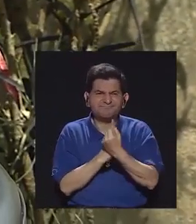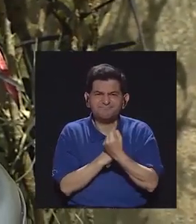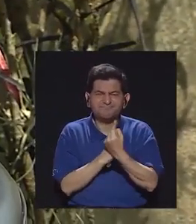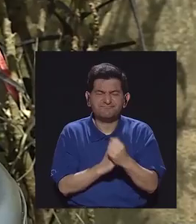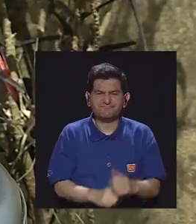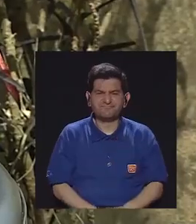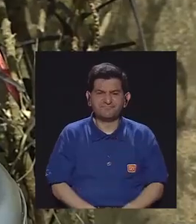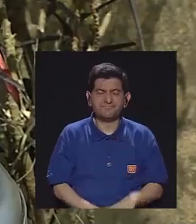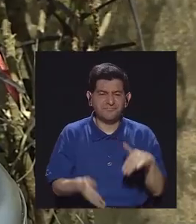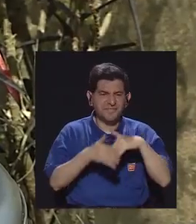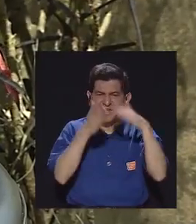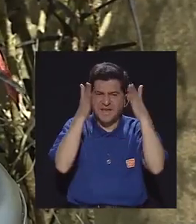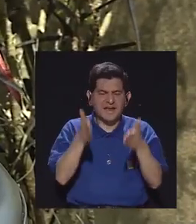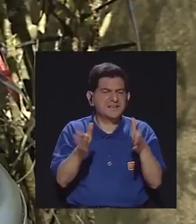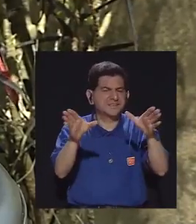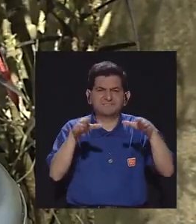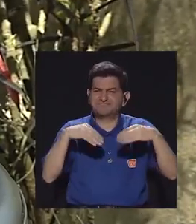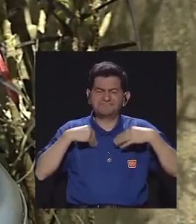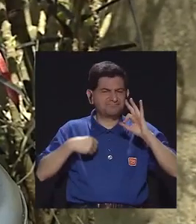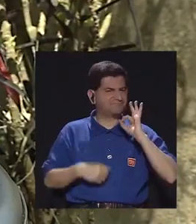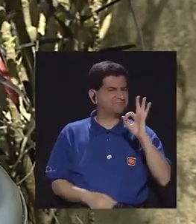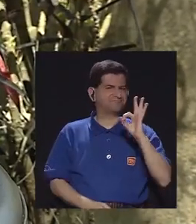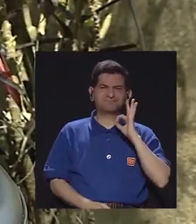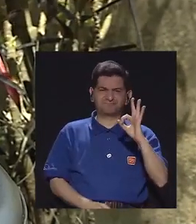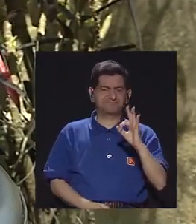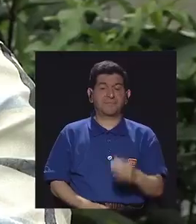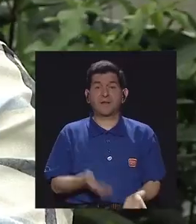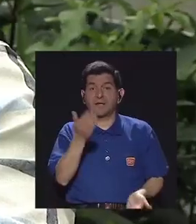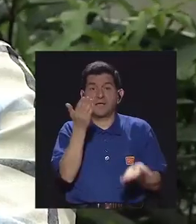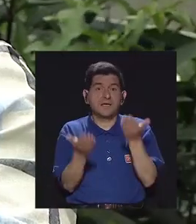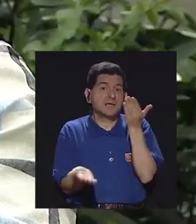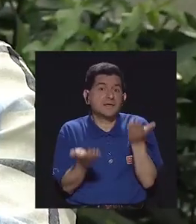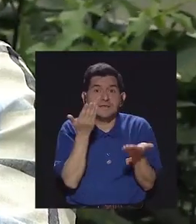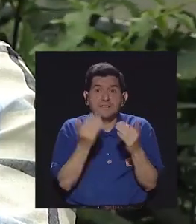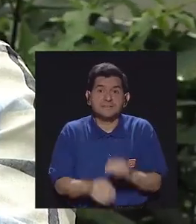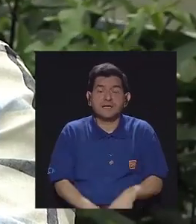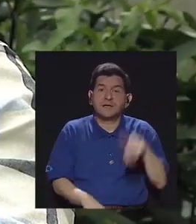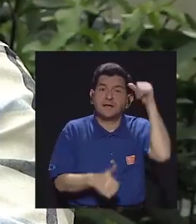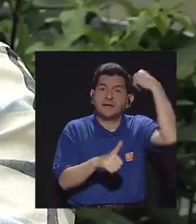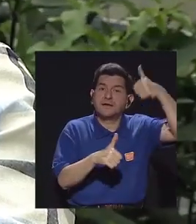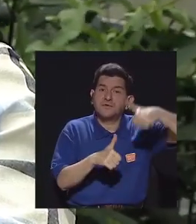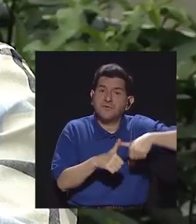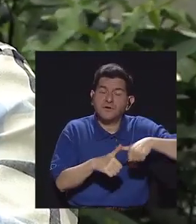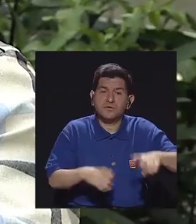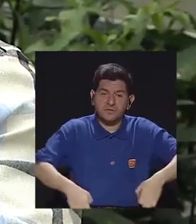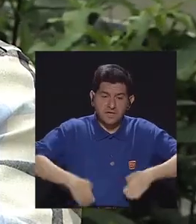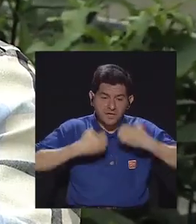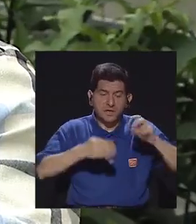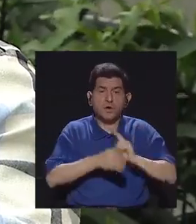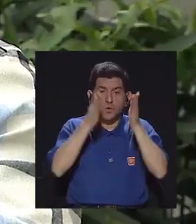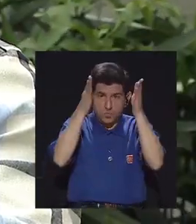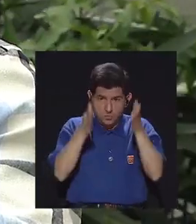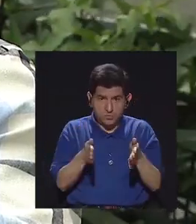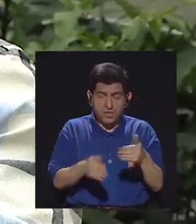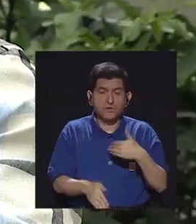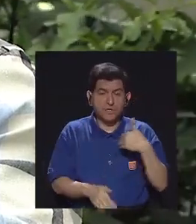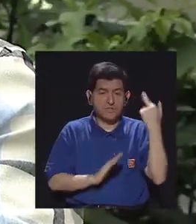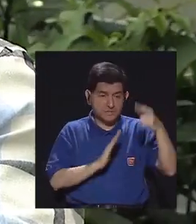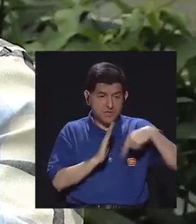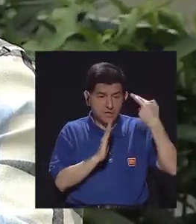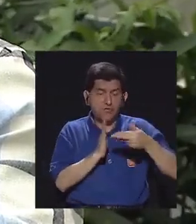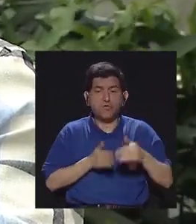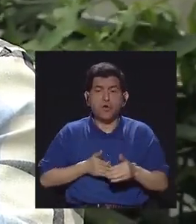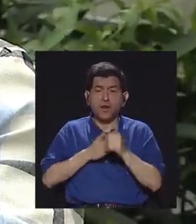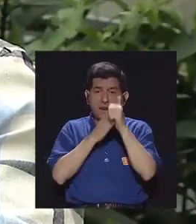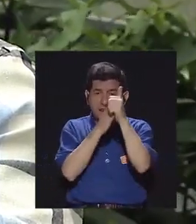pues, el estudiante no lo recibe tan bien, y máximo tomando en cuenta que pueden existir consumidores que tenga un